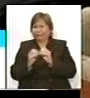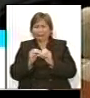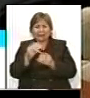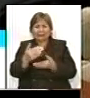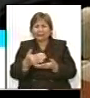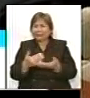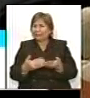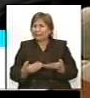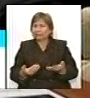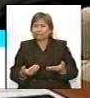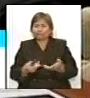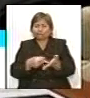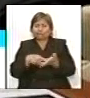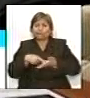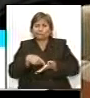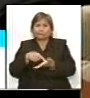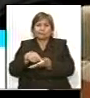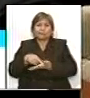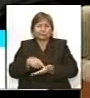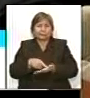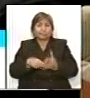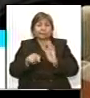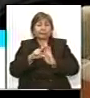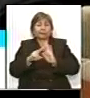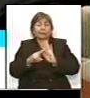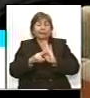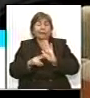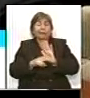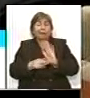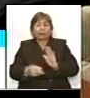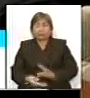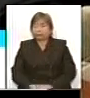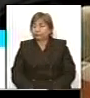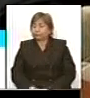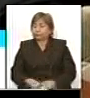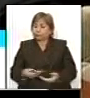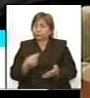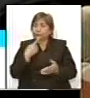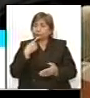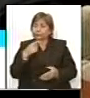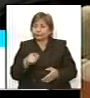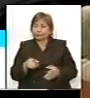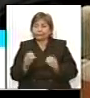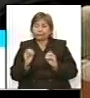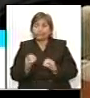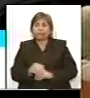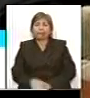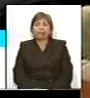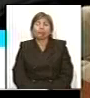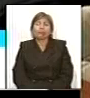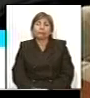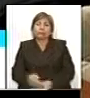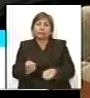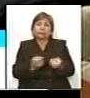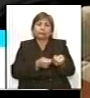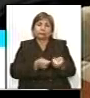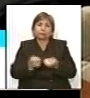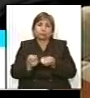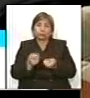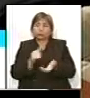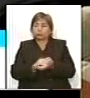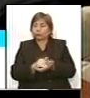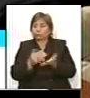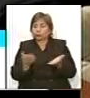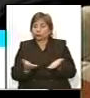dado que se nos está exigiendo la misma normativa que sea la entidad ejecutora, que en este